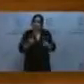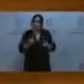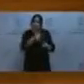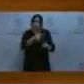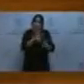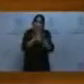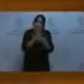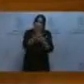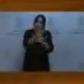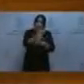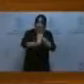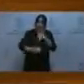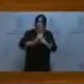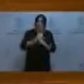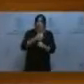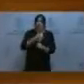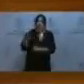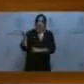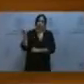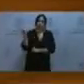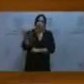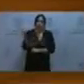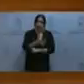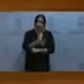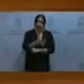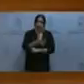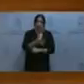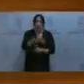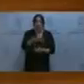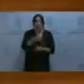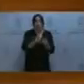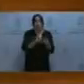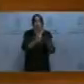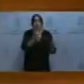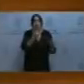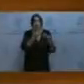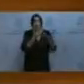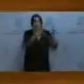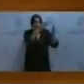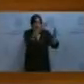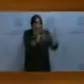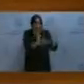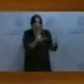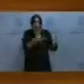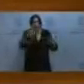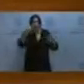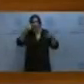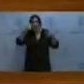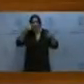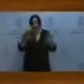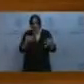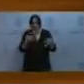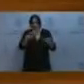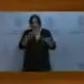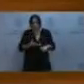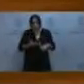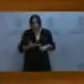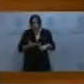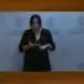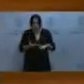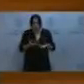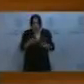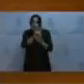presente legislatura en más de una ocasión. Estas conversaciones suyas deben materializarse ahora en